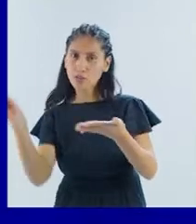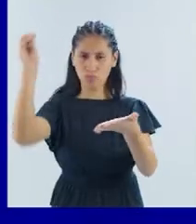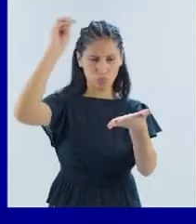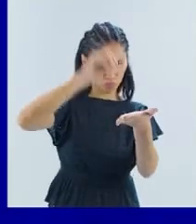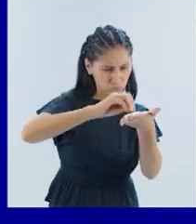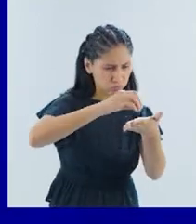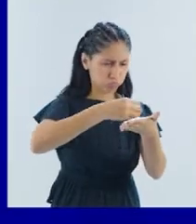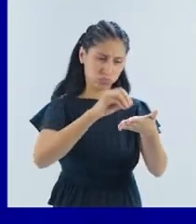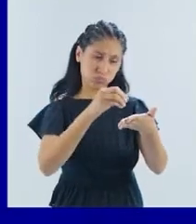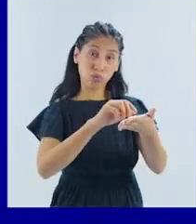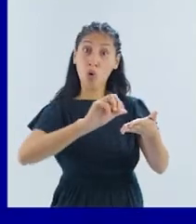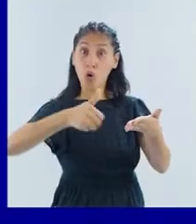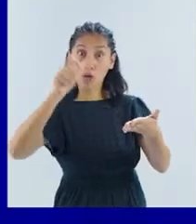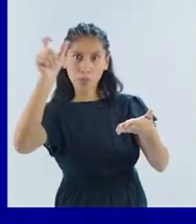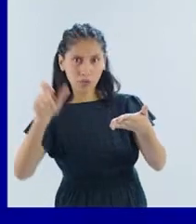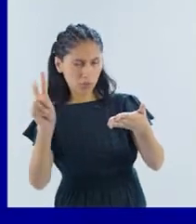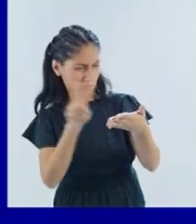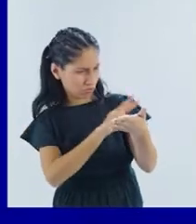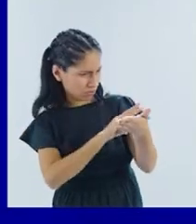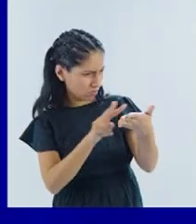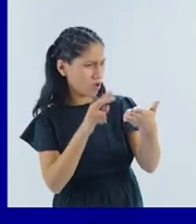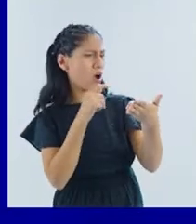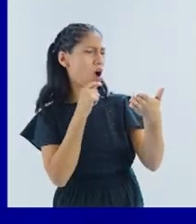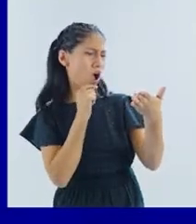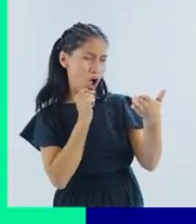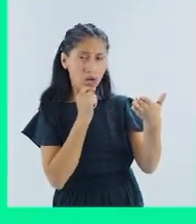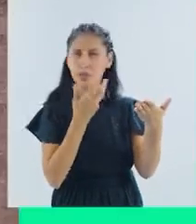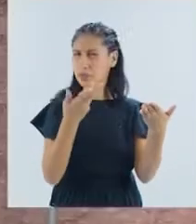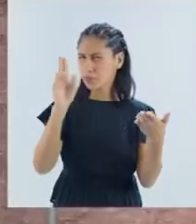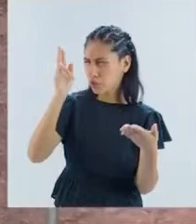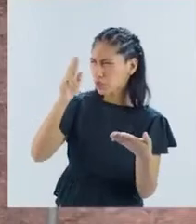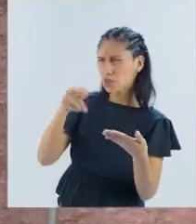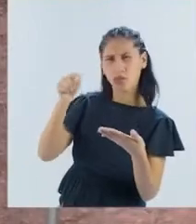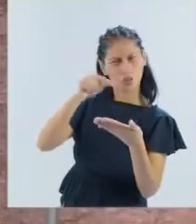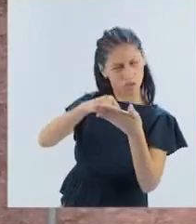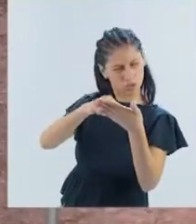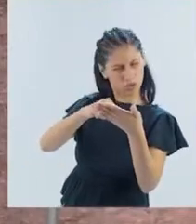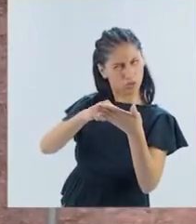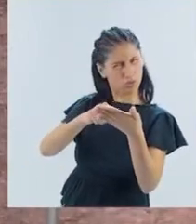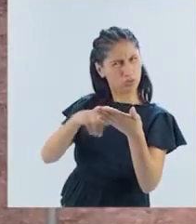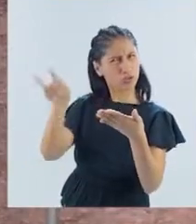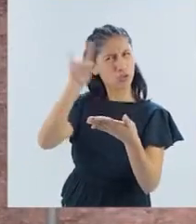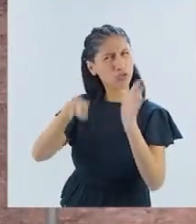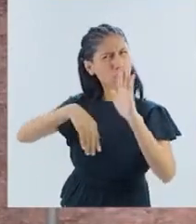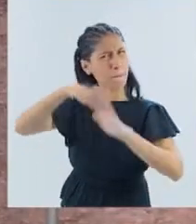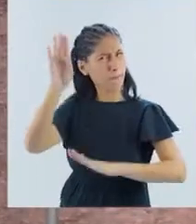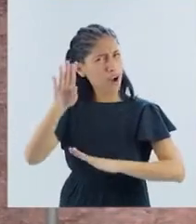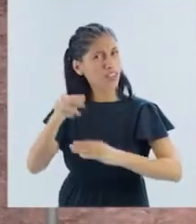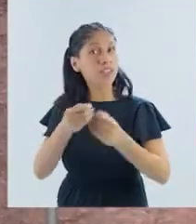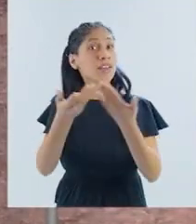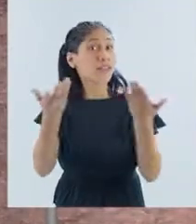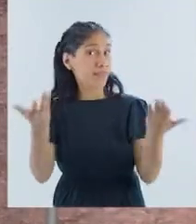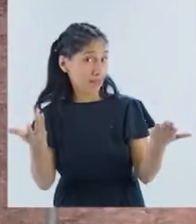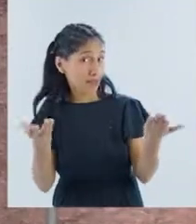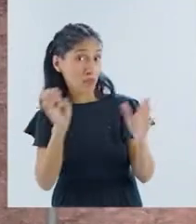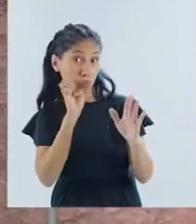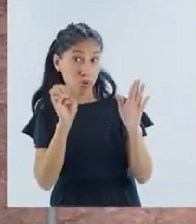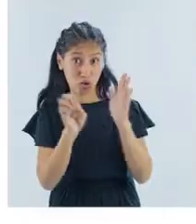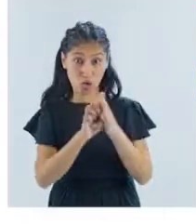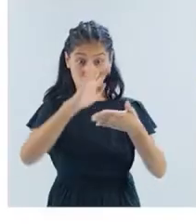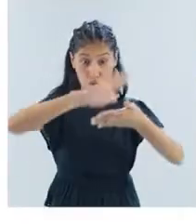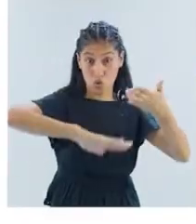opinión, un autor puede utilizar este recurso. Profesor, este argumento se utiliza más en las cartas de